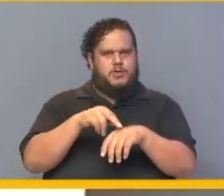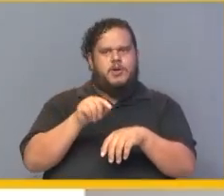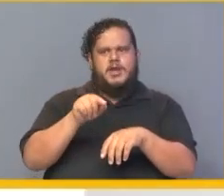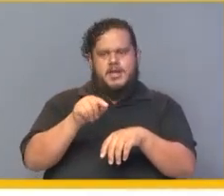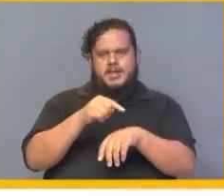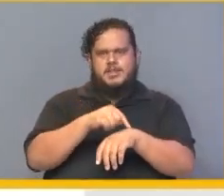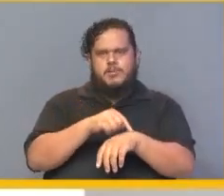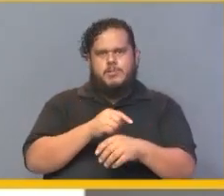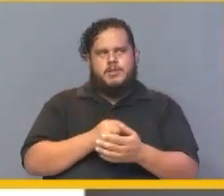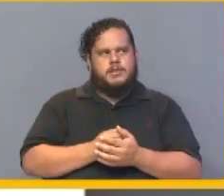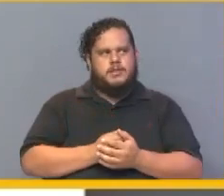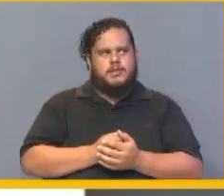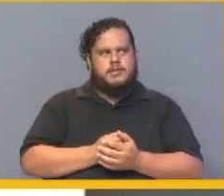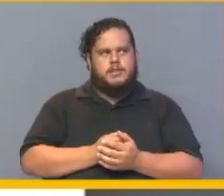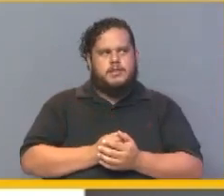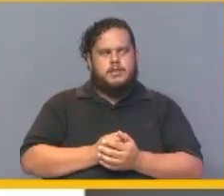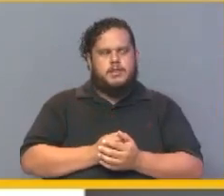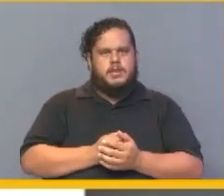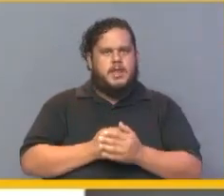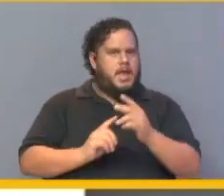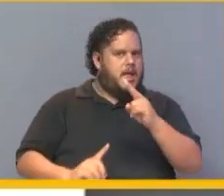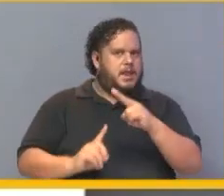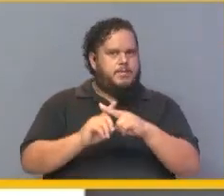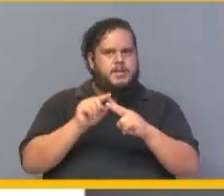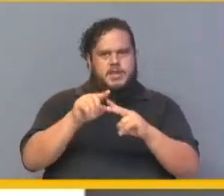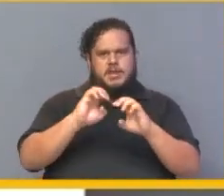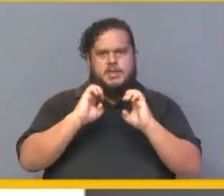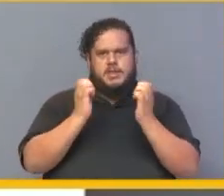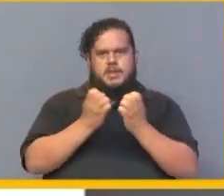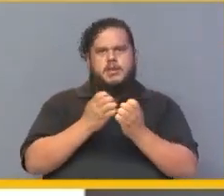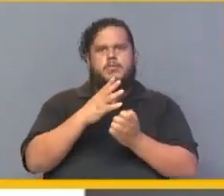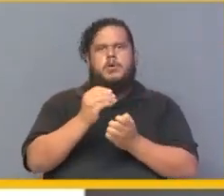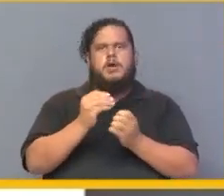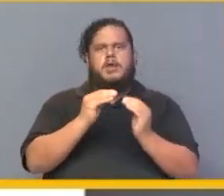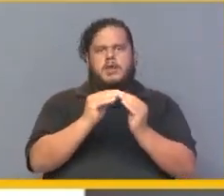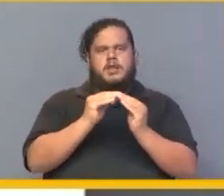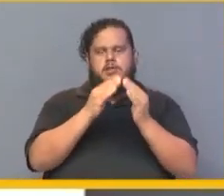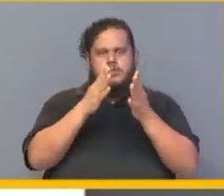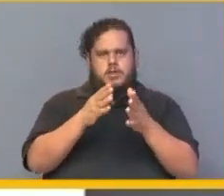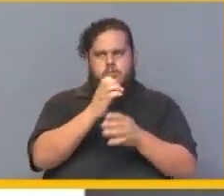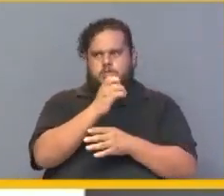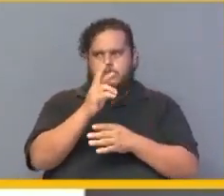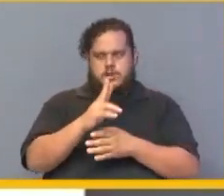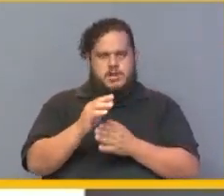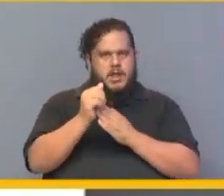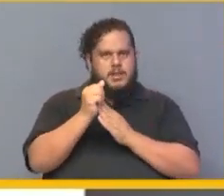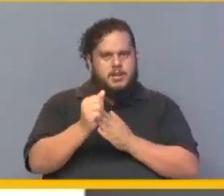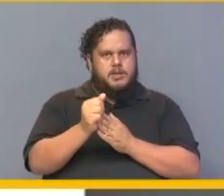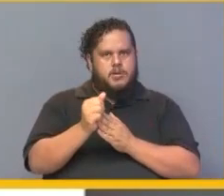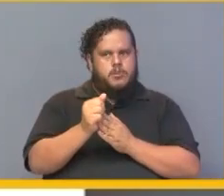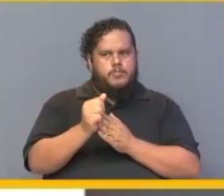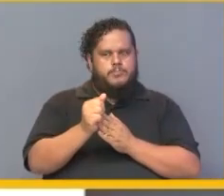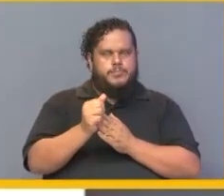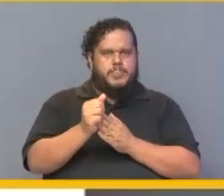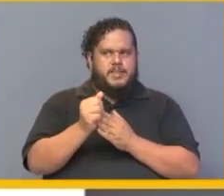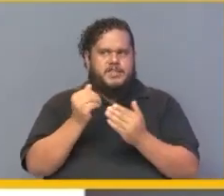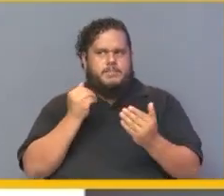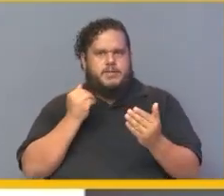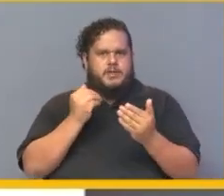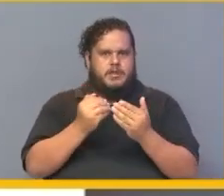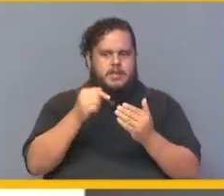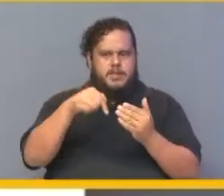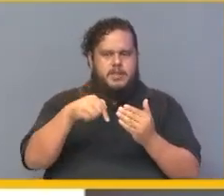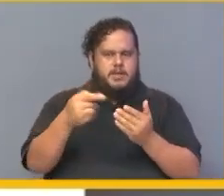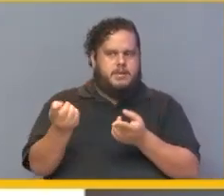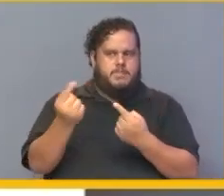preciado momento. Al aparecer este equipo y ciudadanos costarricenses al dirigirlo, pues se me hace el acercamiento de venir a